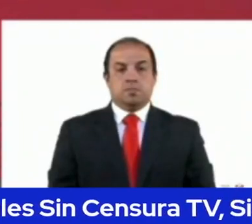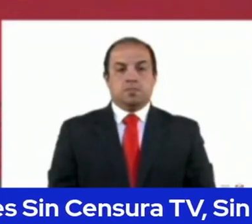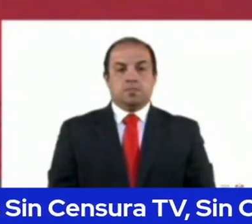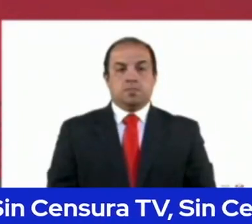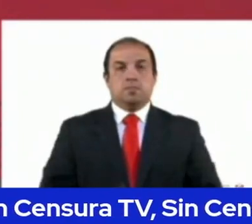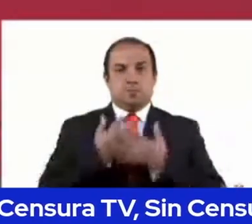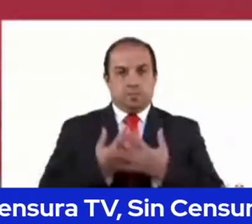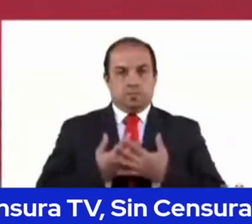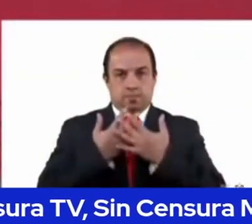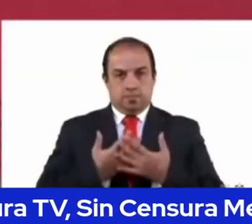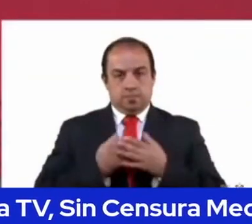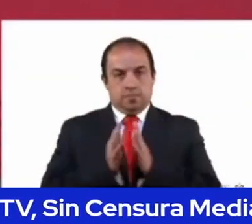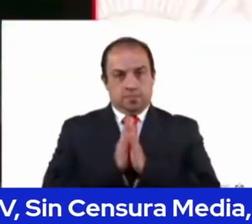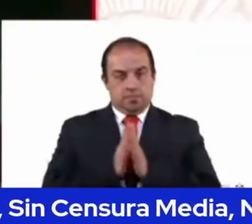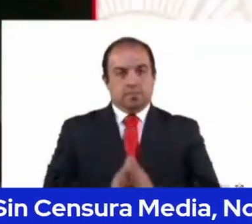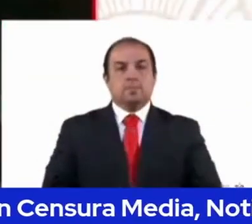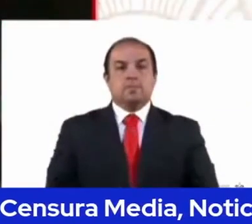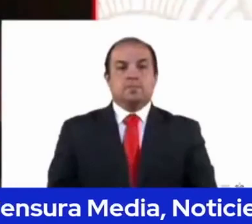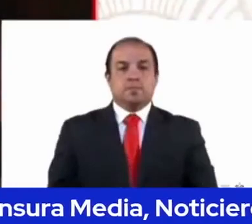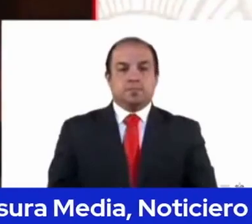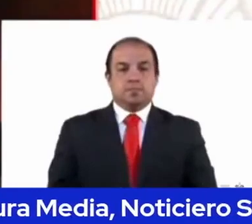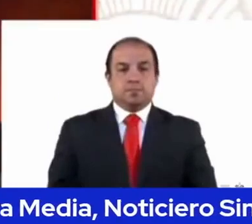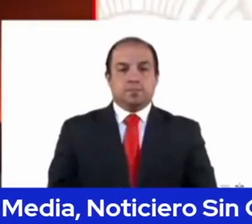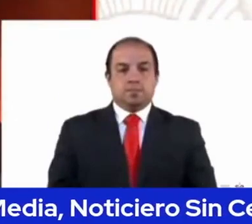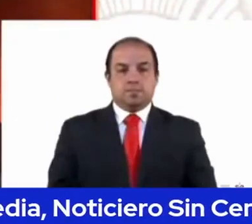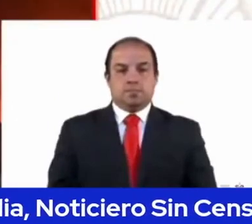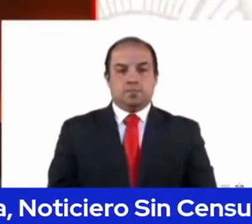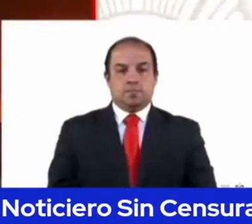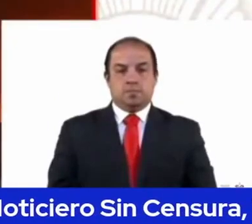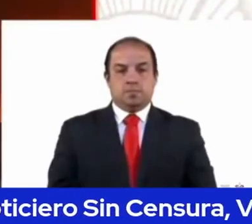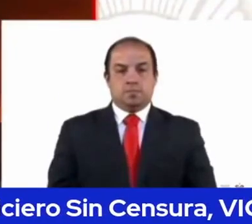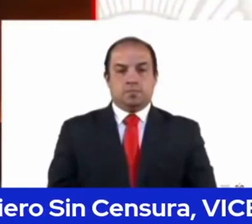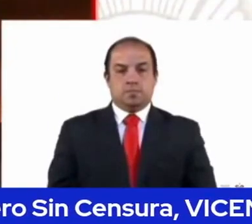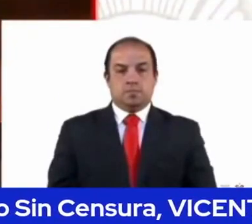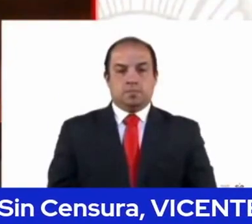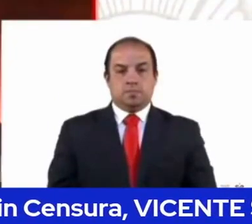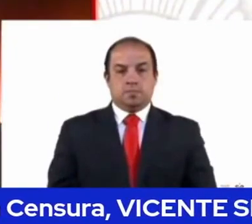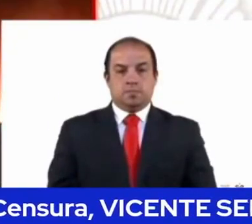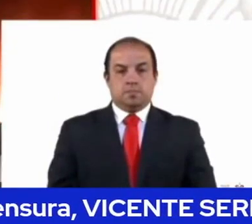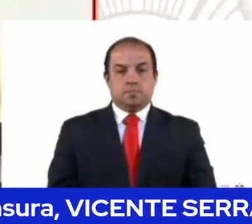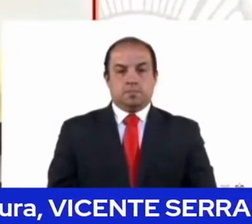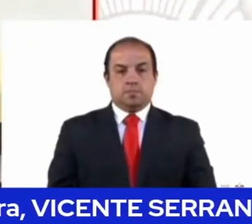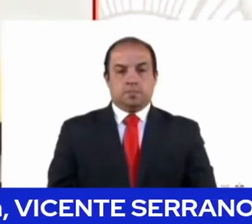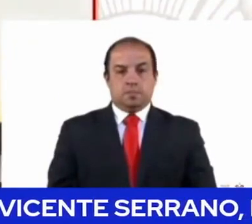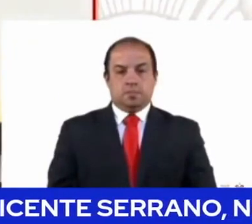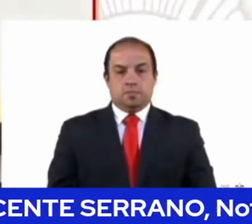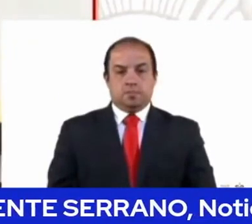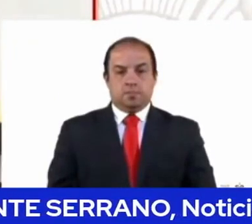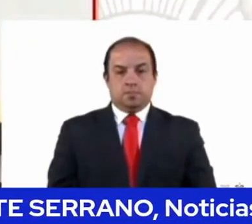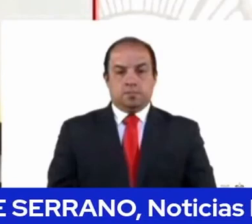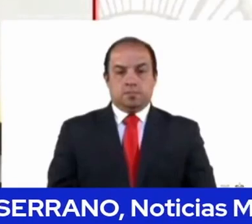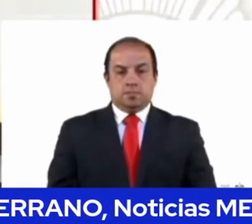Pero lo interesante y que me llama mucho la atención, querido amigo, es que todos y cada uno de ellos operan en la Ciudad de